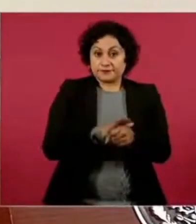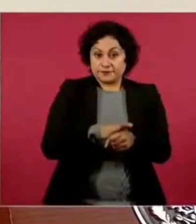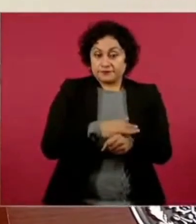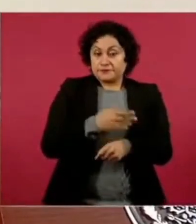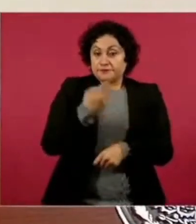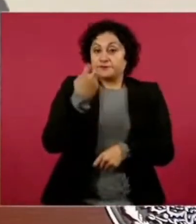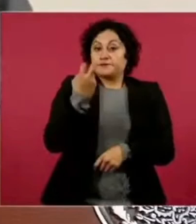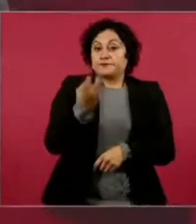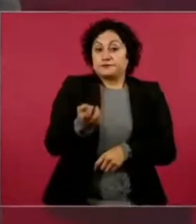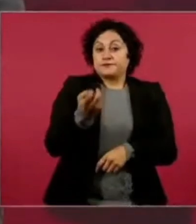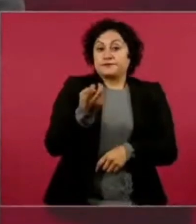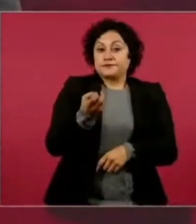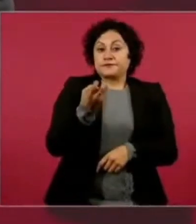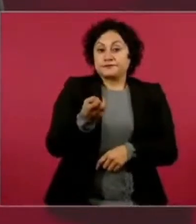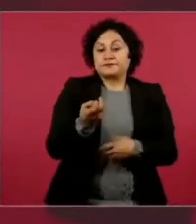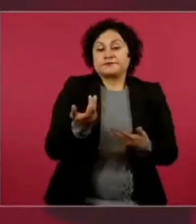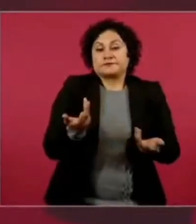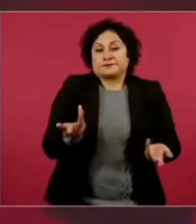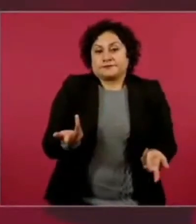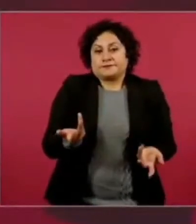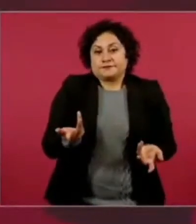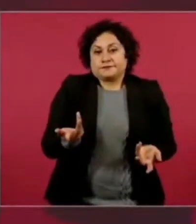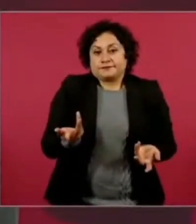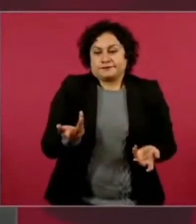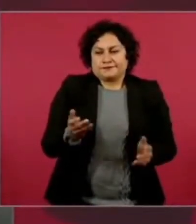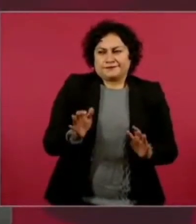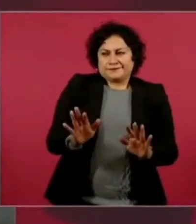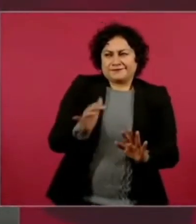claro que sí iba el agua, ¿no?